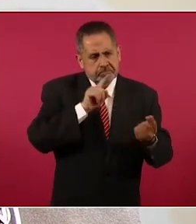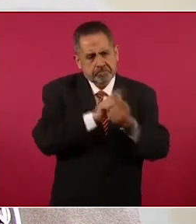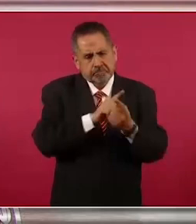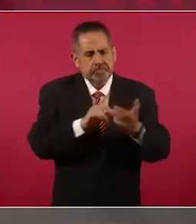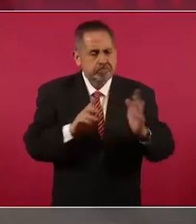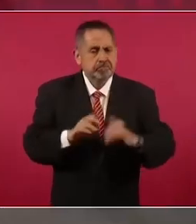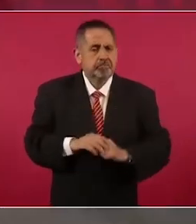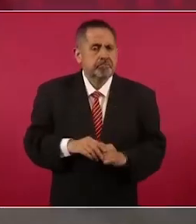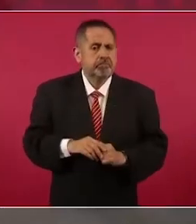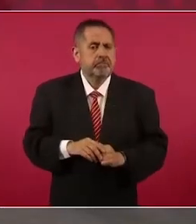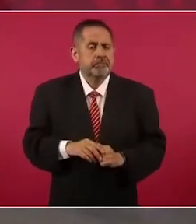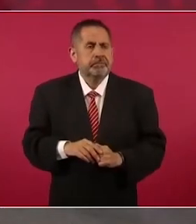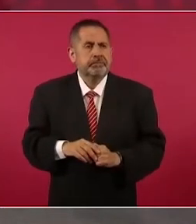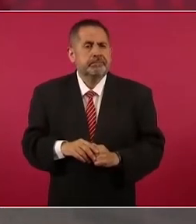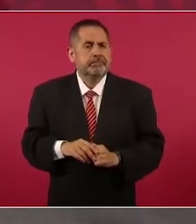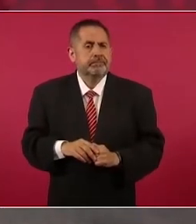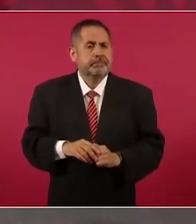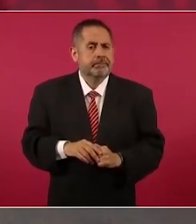Va a estar